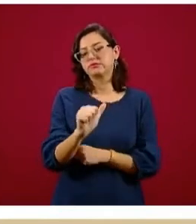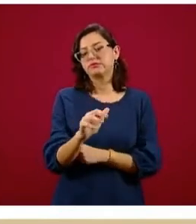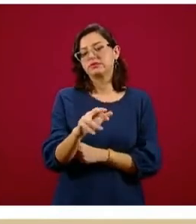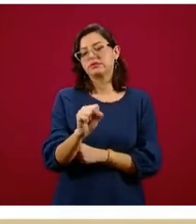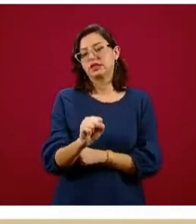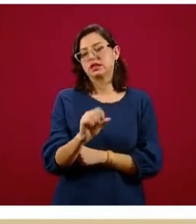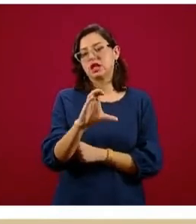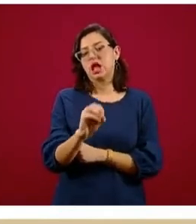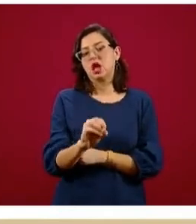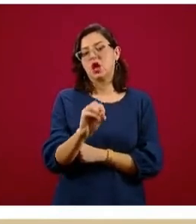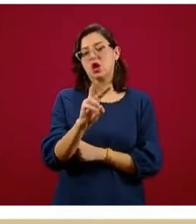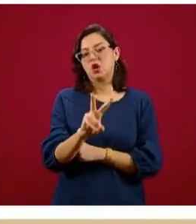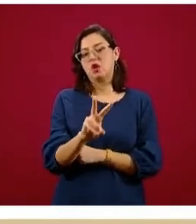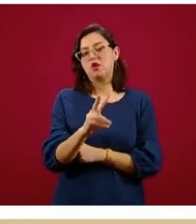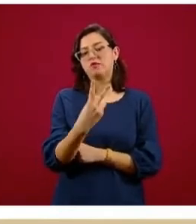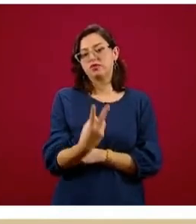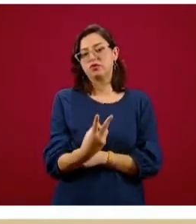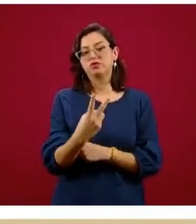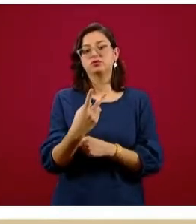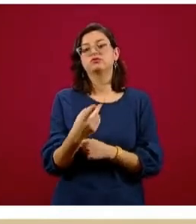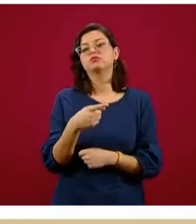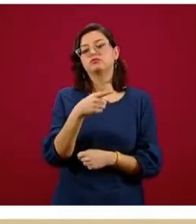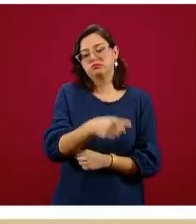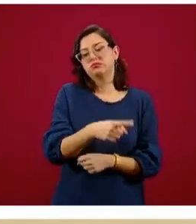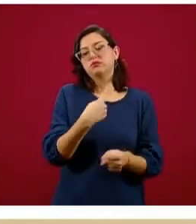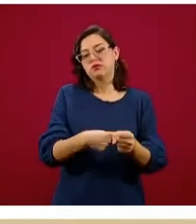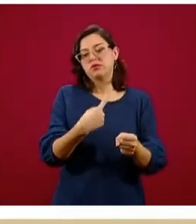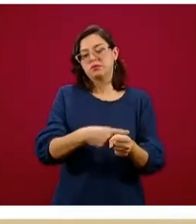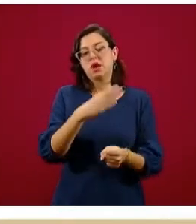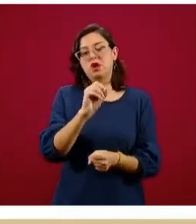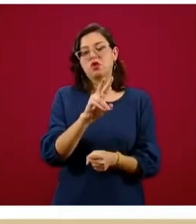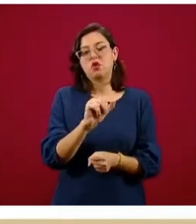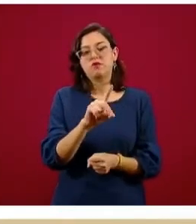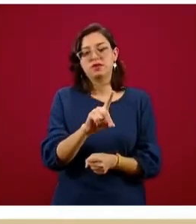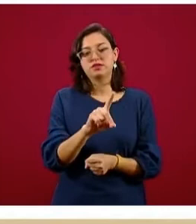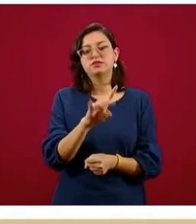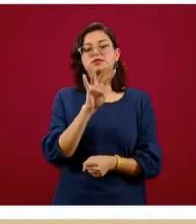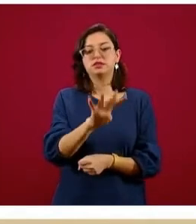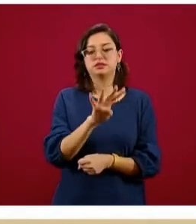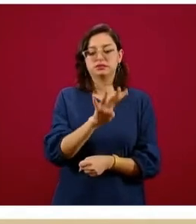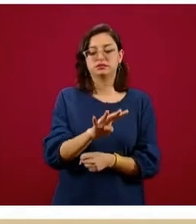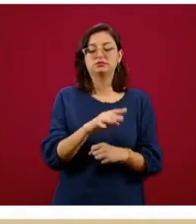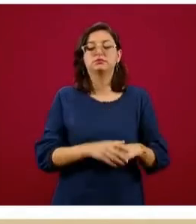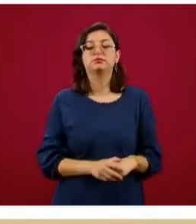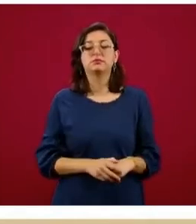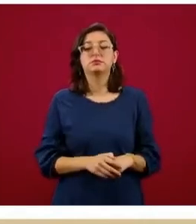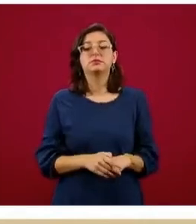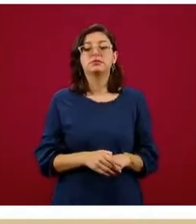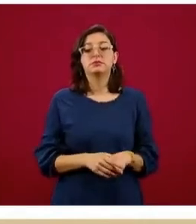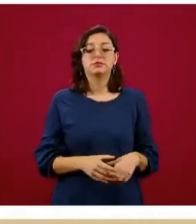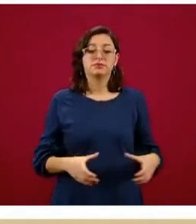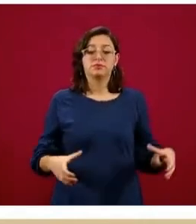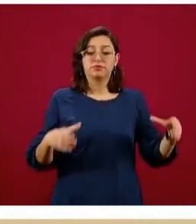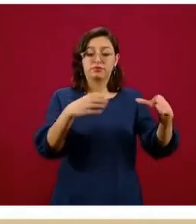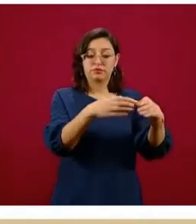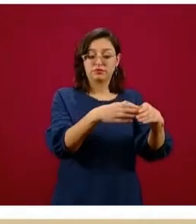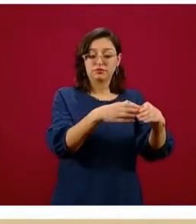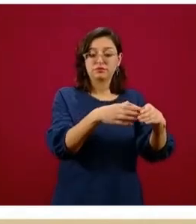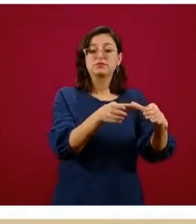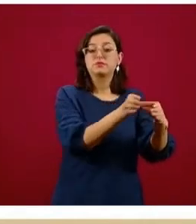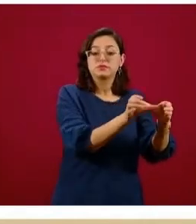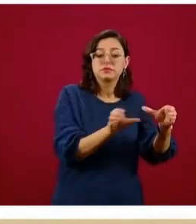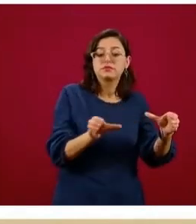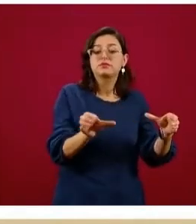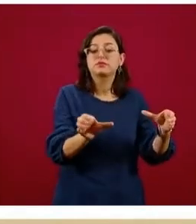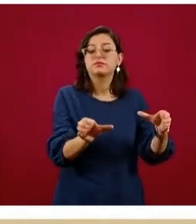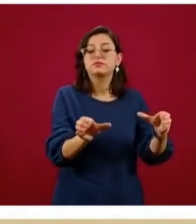en casos confirmados de COVID-19. De estas 45.032 personas,